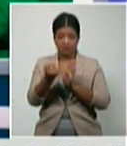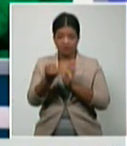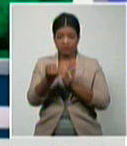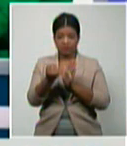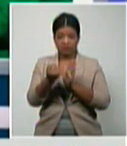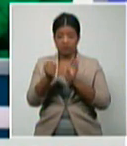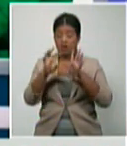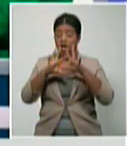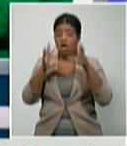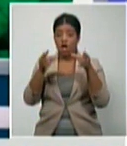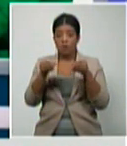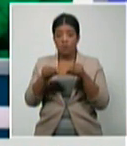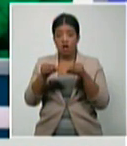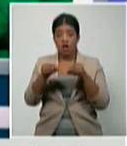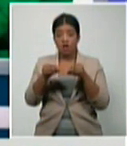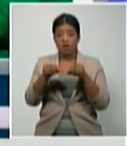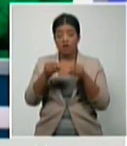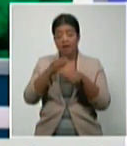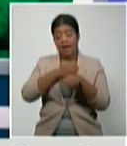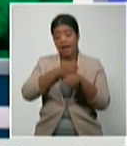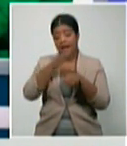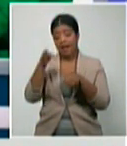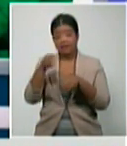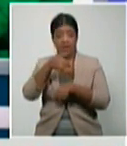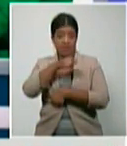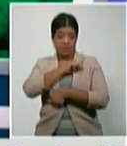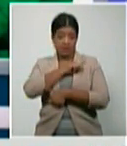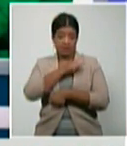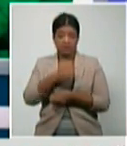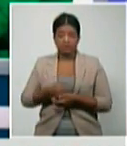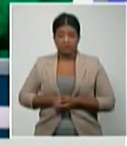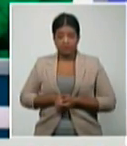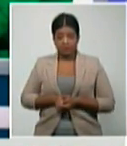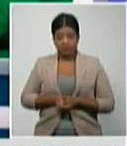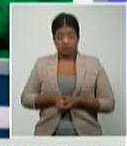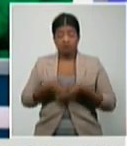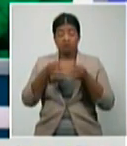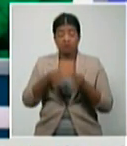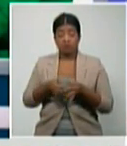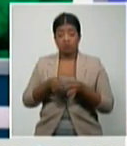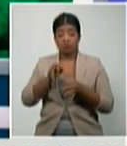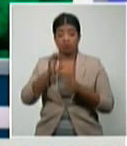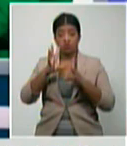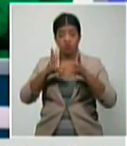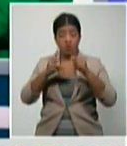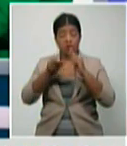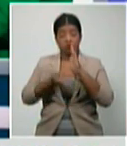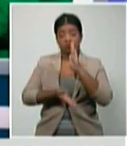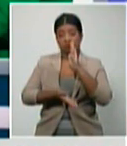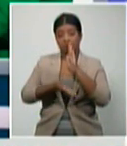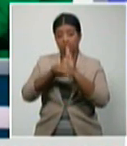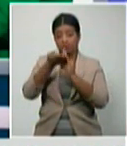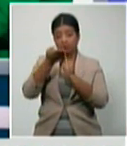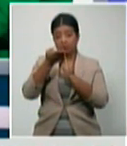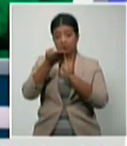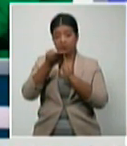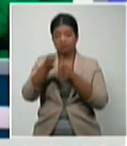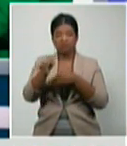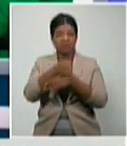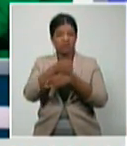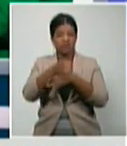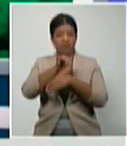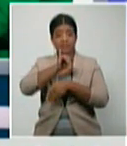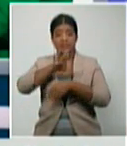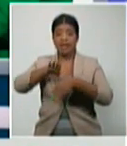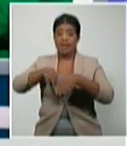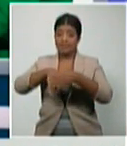acumulados hasta el día de ayer, pues es elevada la cifra. Sobre todo que estamos hablando de 6 días